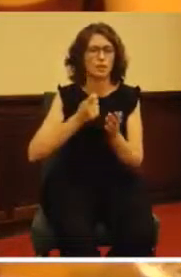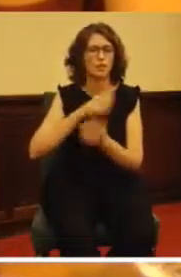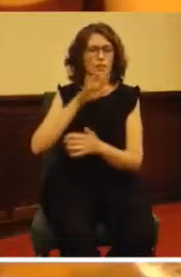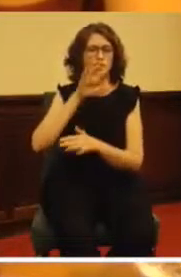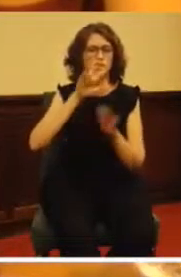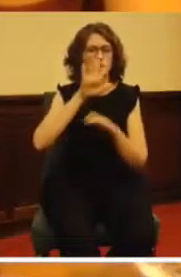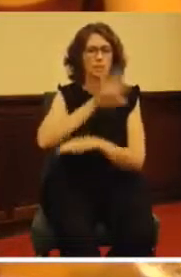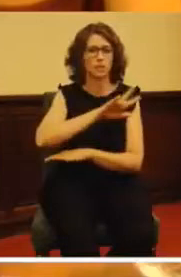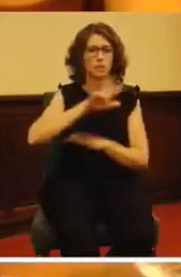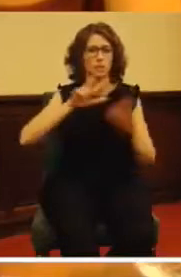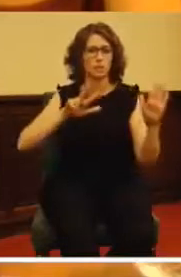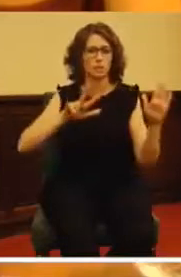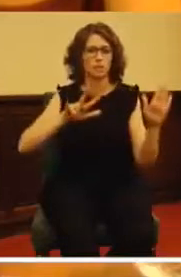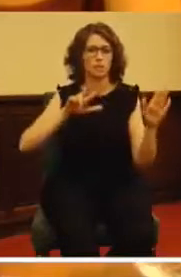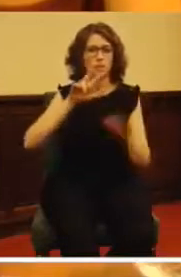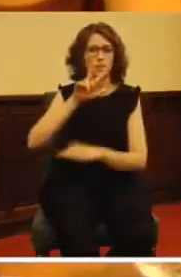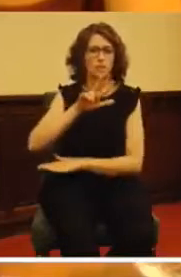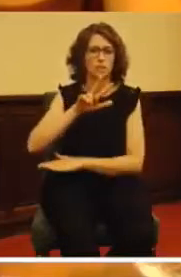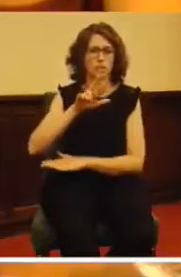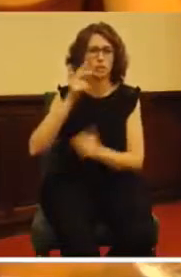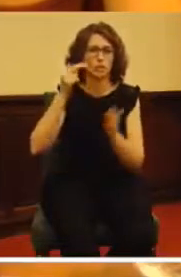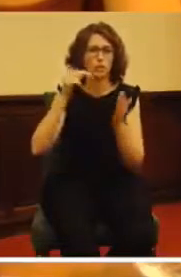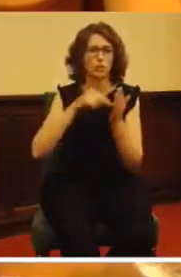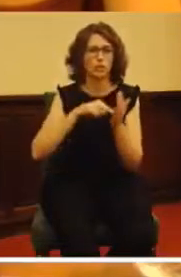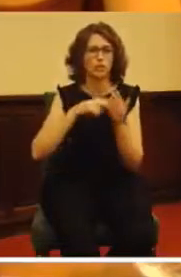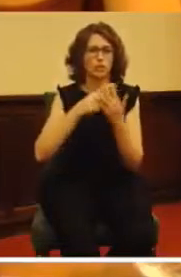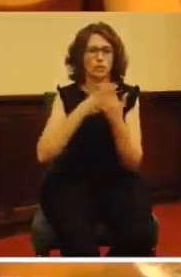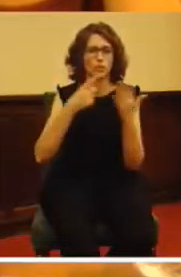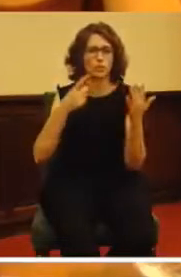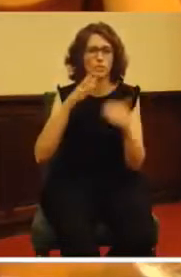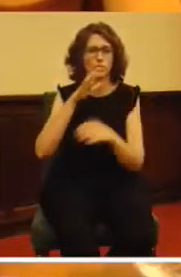euros y en el año 2016 se pagan